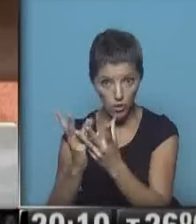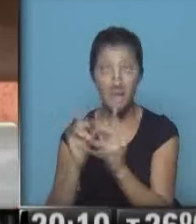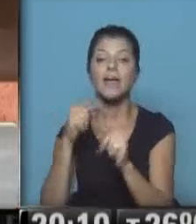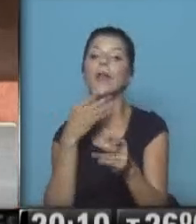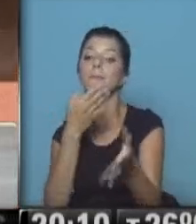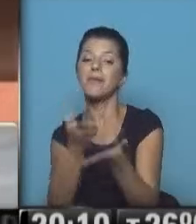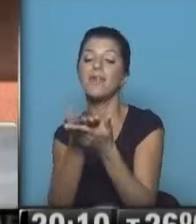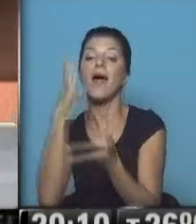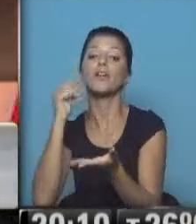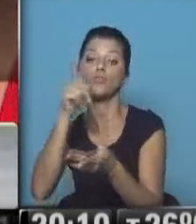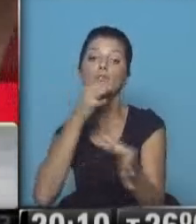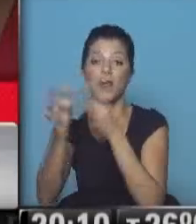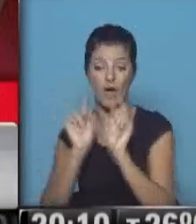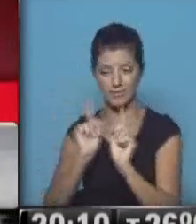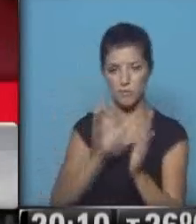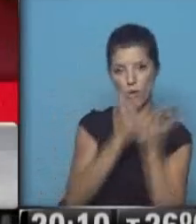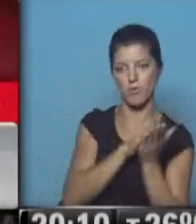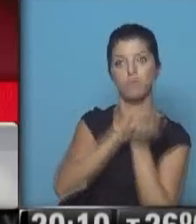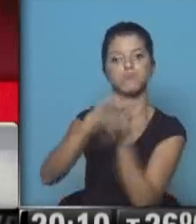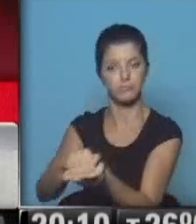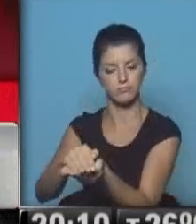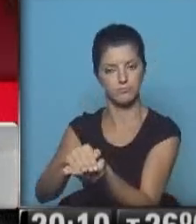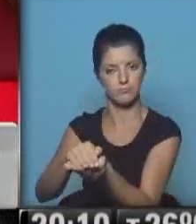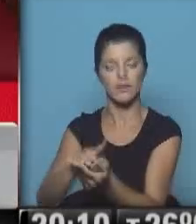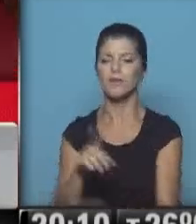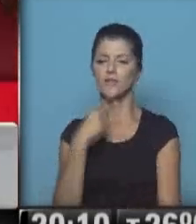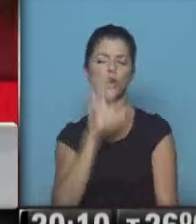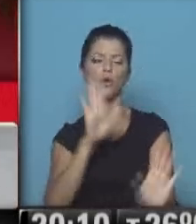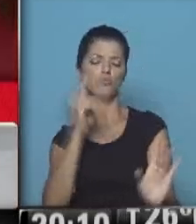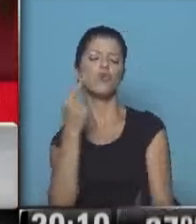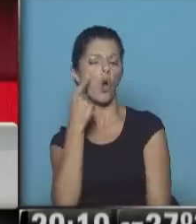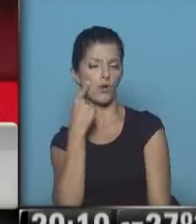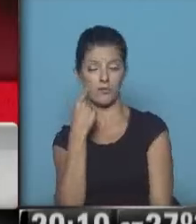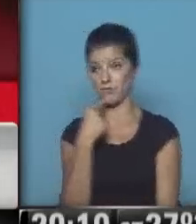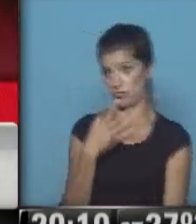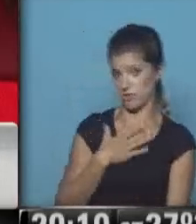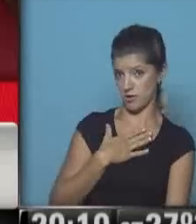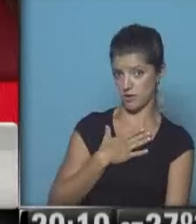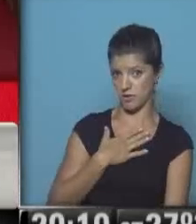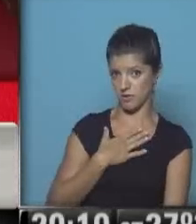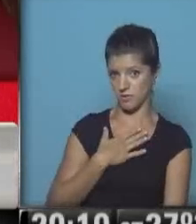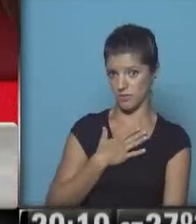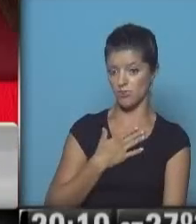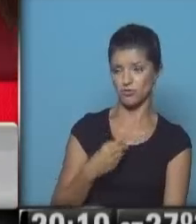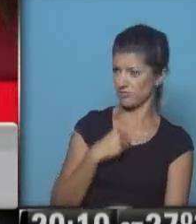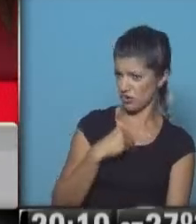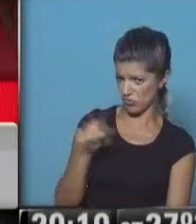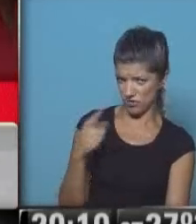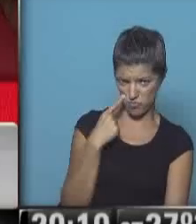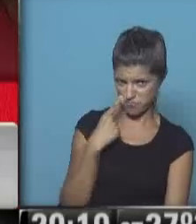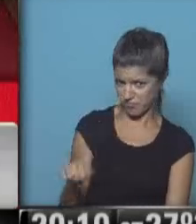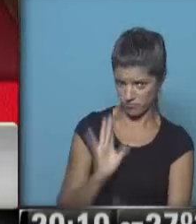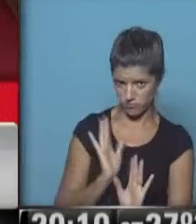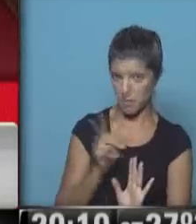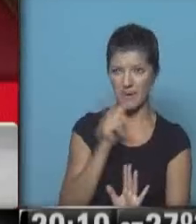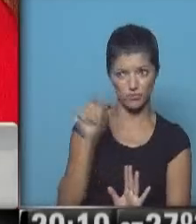diálogo al Reino Unido dijo No se preocupe ya lo conozco le dije No no me da la sensación de que lo conozca Me parece